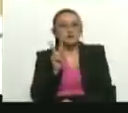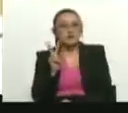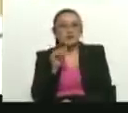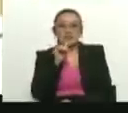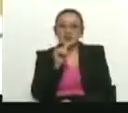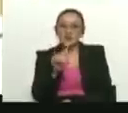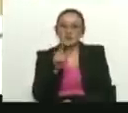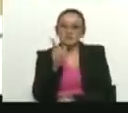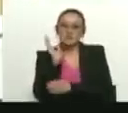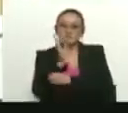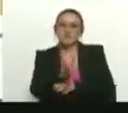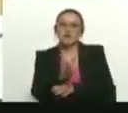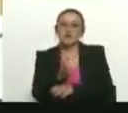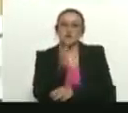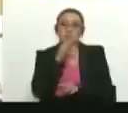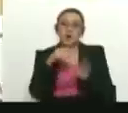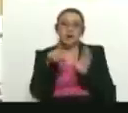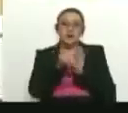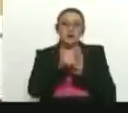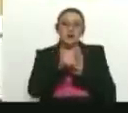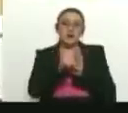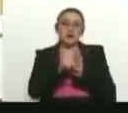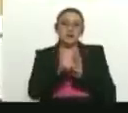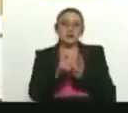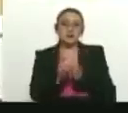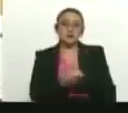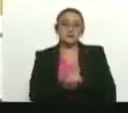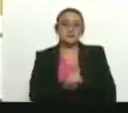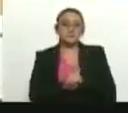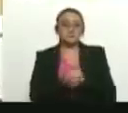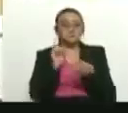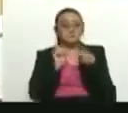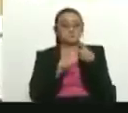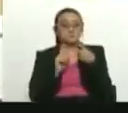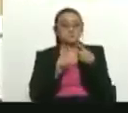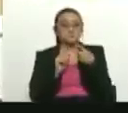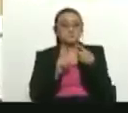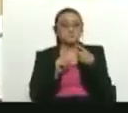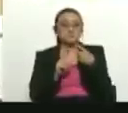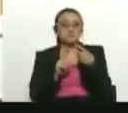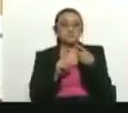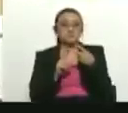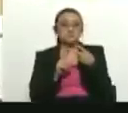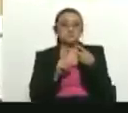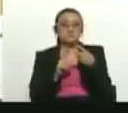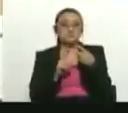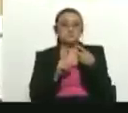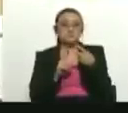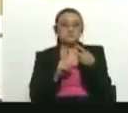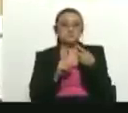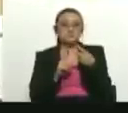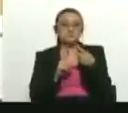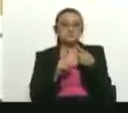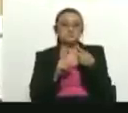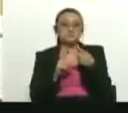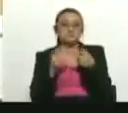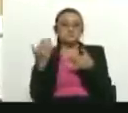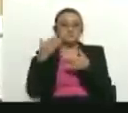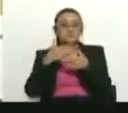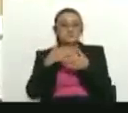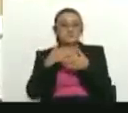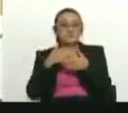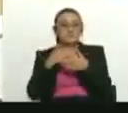de estas sanciones ilegales y criminales. En segundo lugar, las medidas más importantes